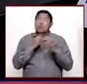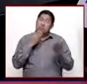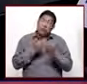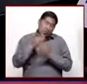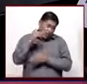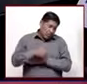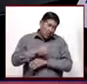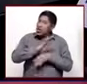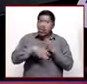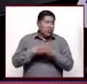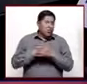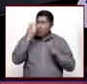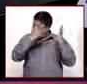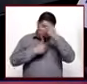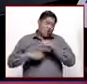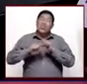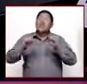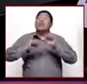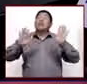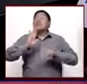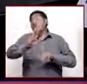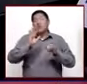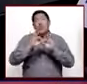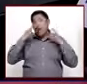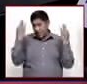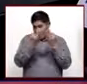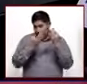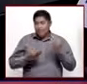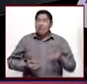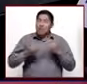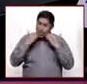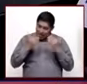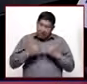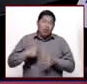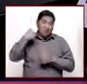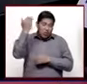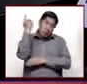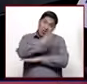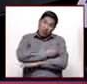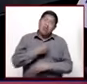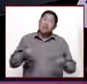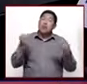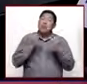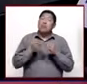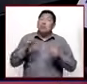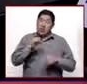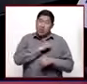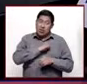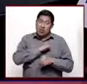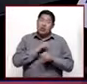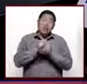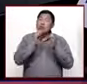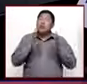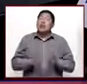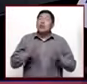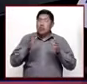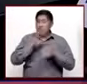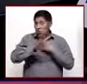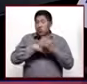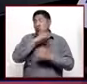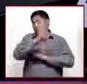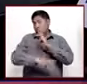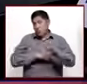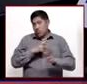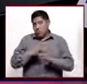todos. Que pasen un lindo fin de semana junto a su familia. Gracias. Los próximos días voy a presentarles a más colegas e innovaciones tecnológicas en todo el